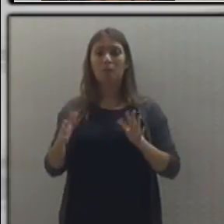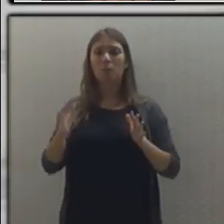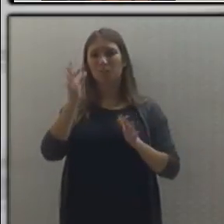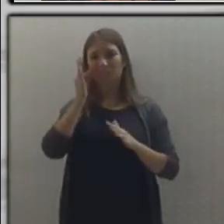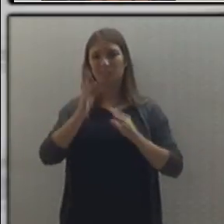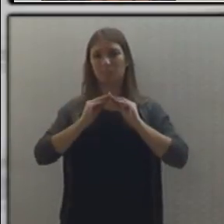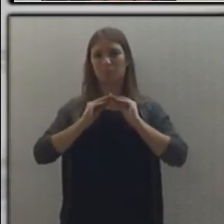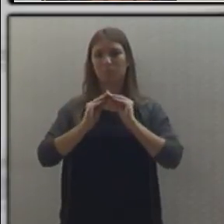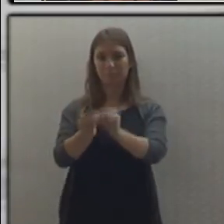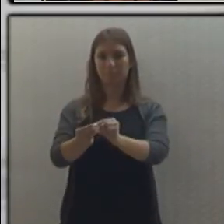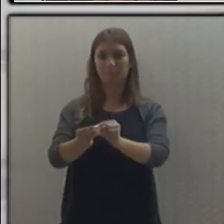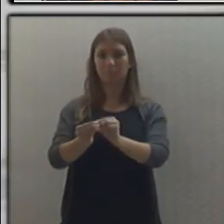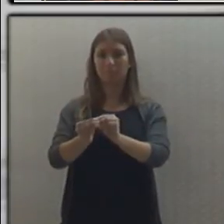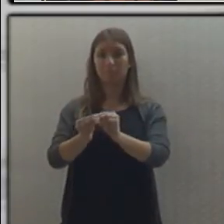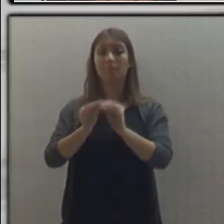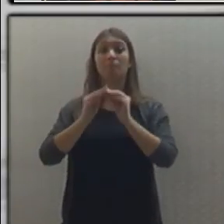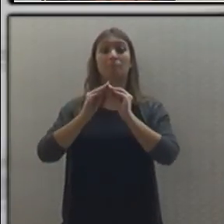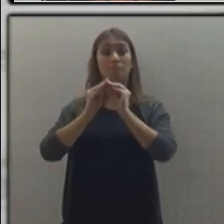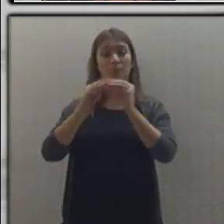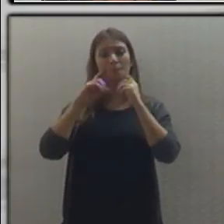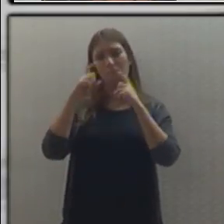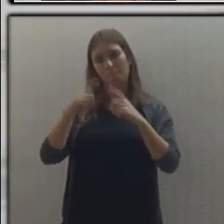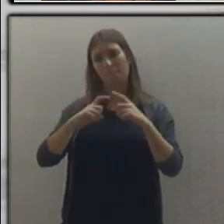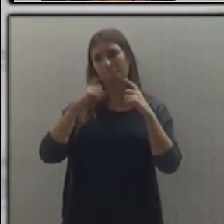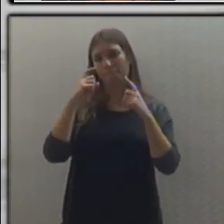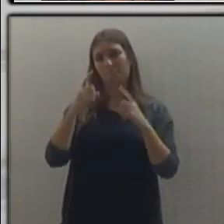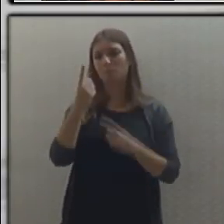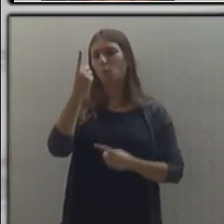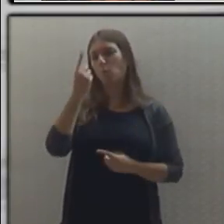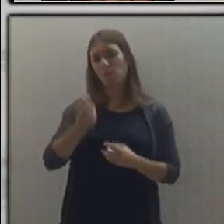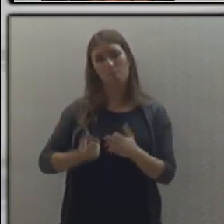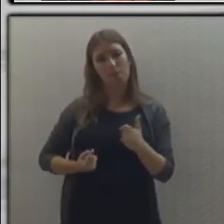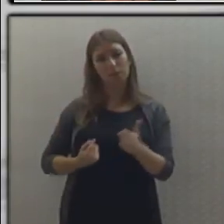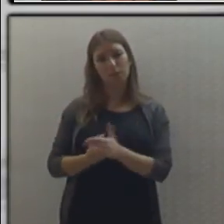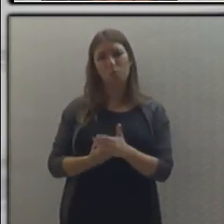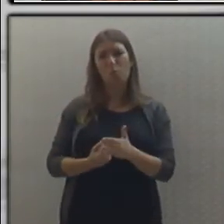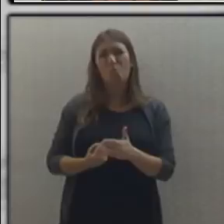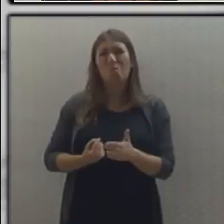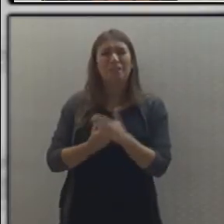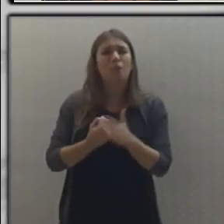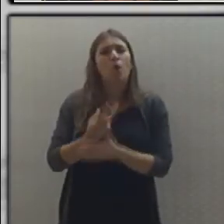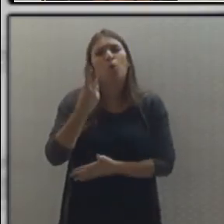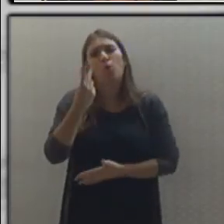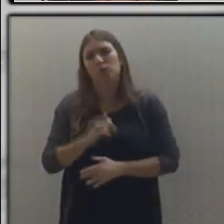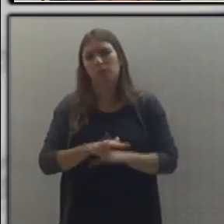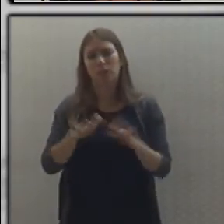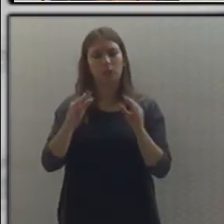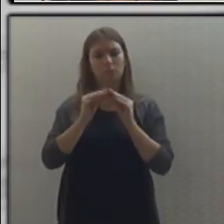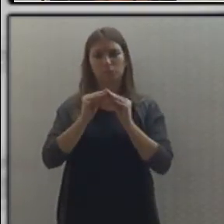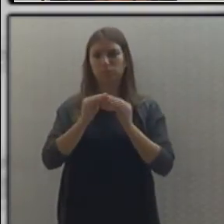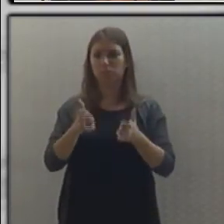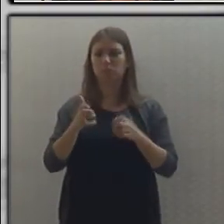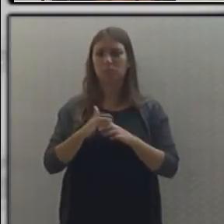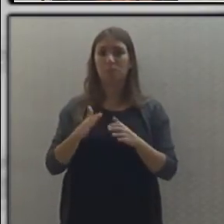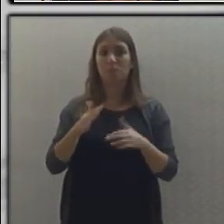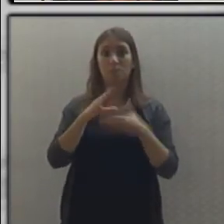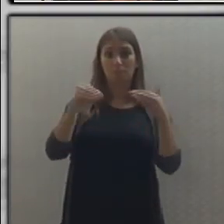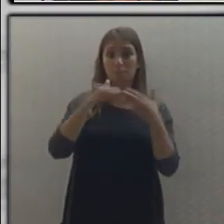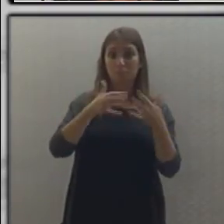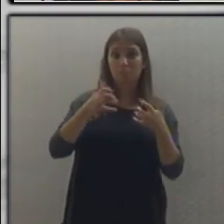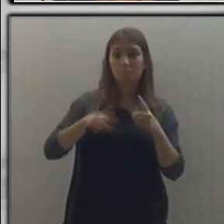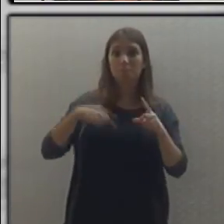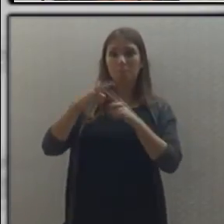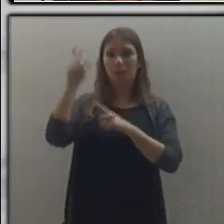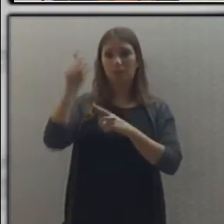ejecución, en la que se intenta que sea en un día máximo 2, para el beneficio tanto del usuario como